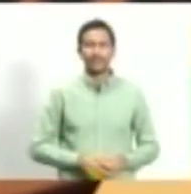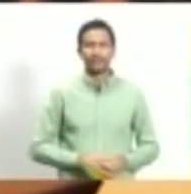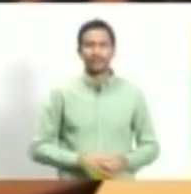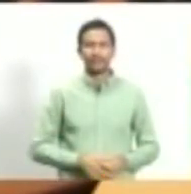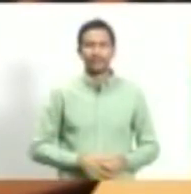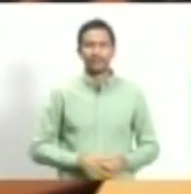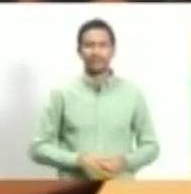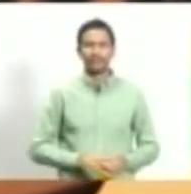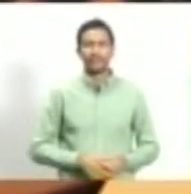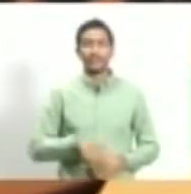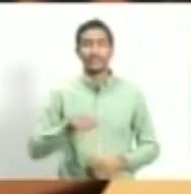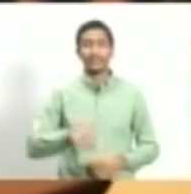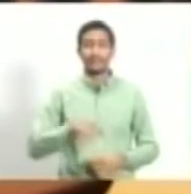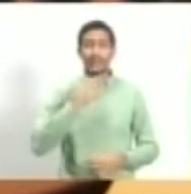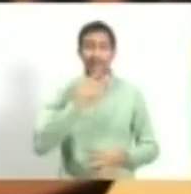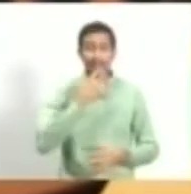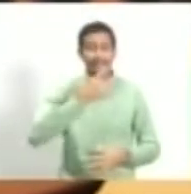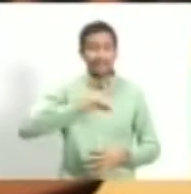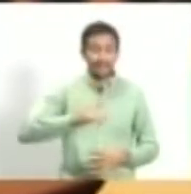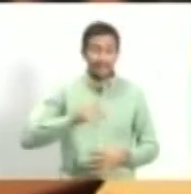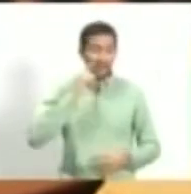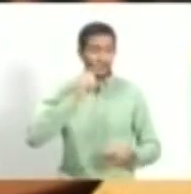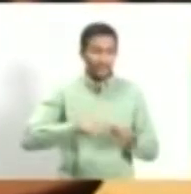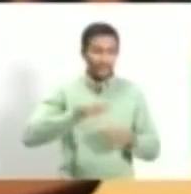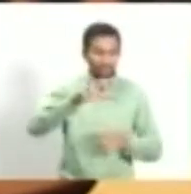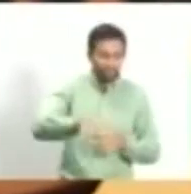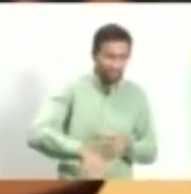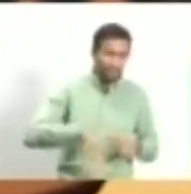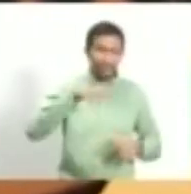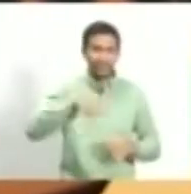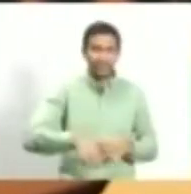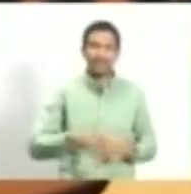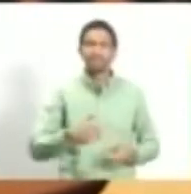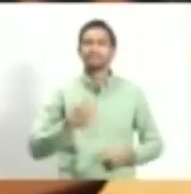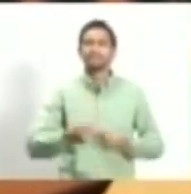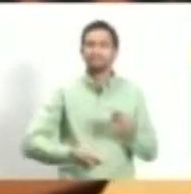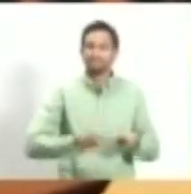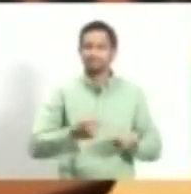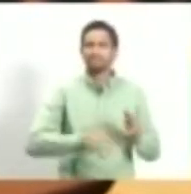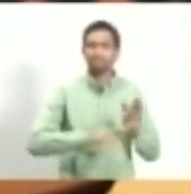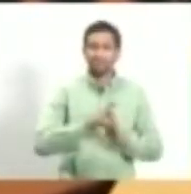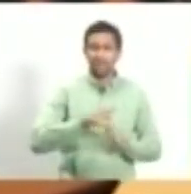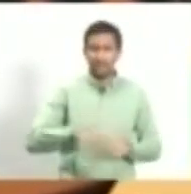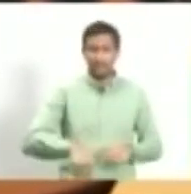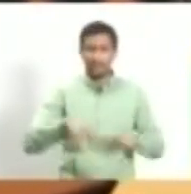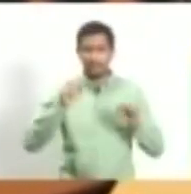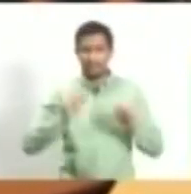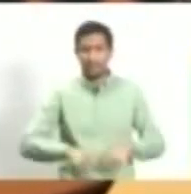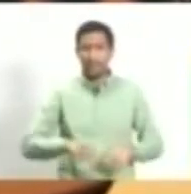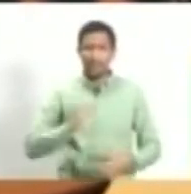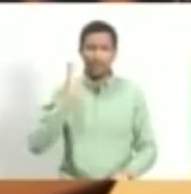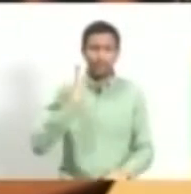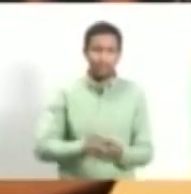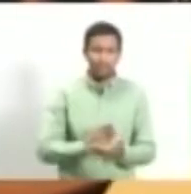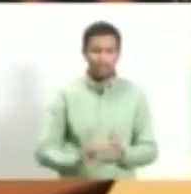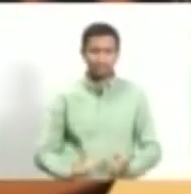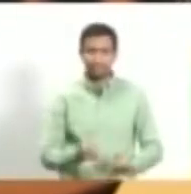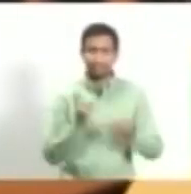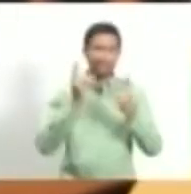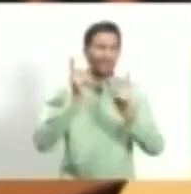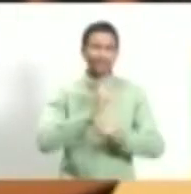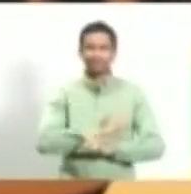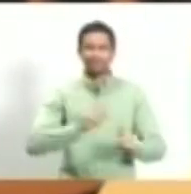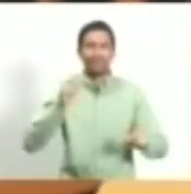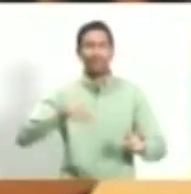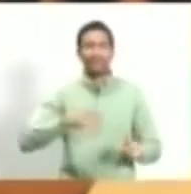que tiene Manaure, la explotación de la sal, que aquí no se siembra yuca ni plátano, aquí se vende la sal. En